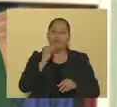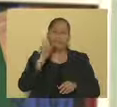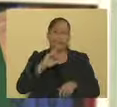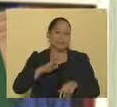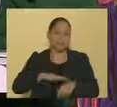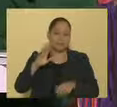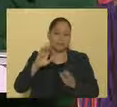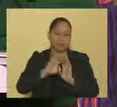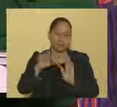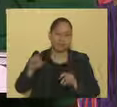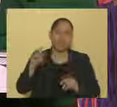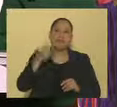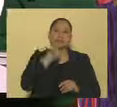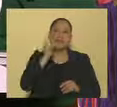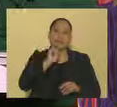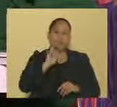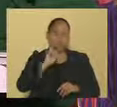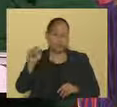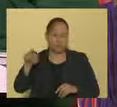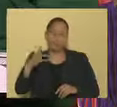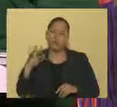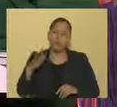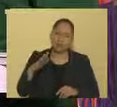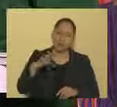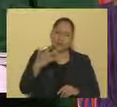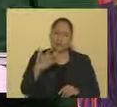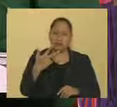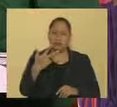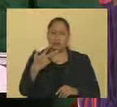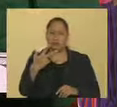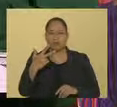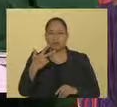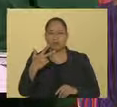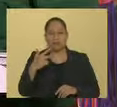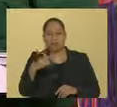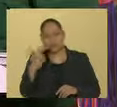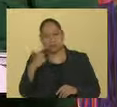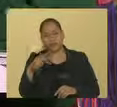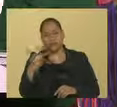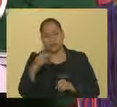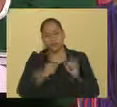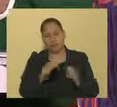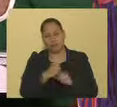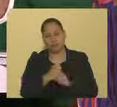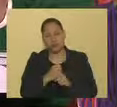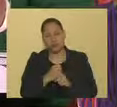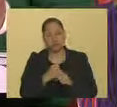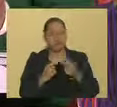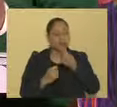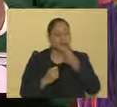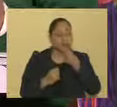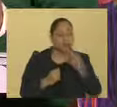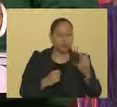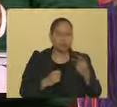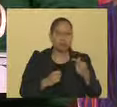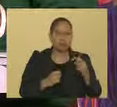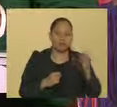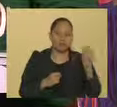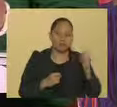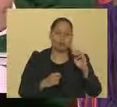ejemplo, alrededor de entre los 8 y 12, 13 años, y los niños entre los 9